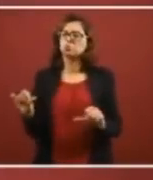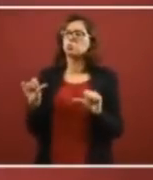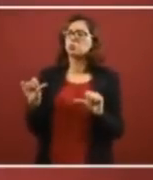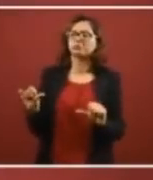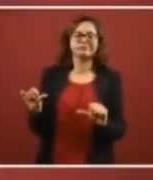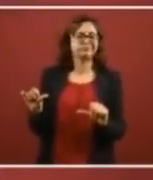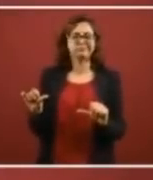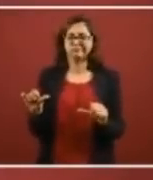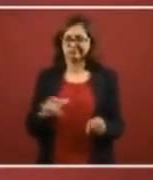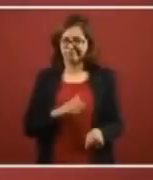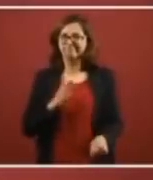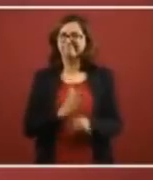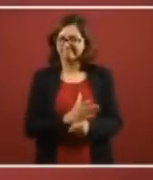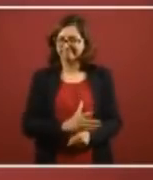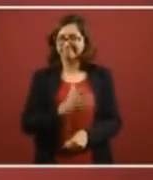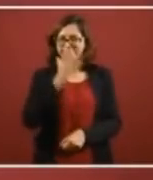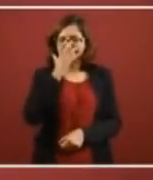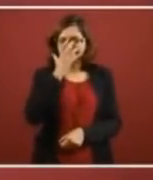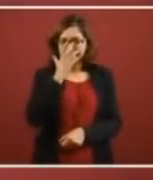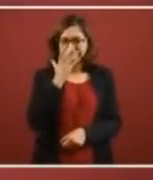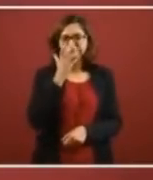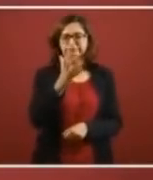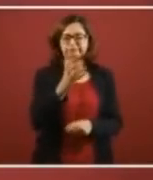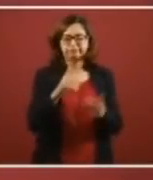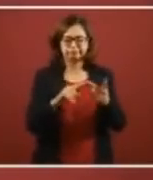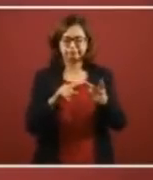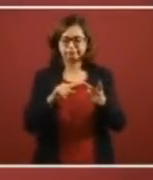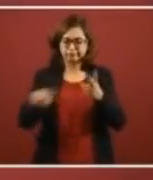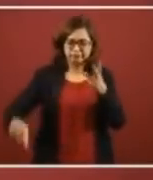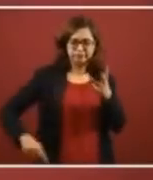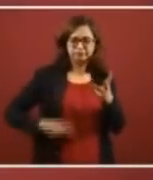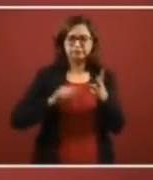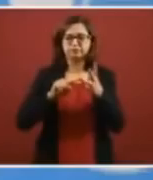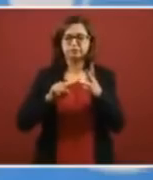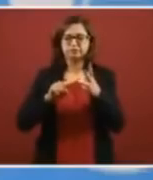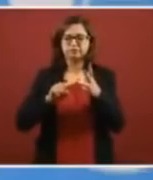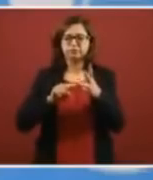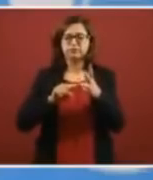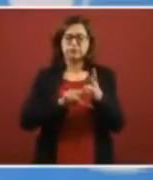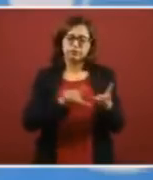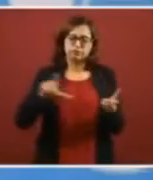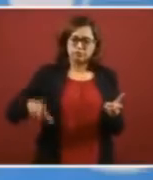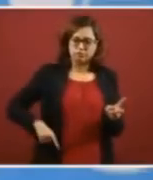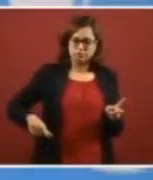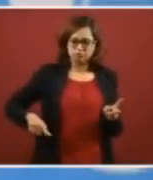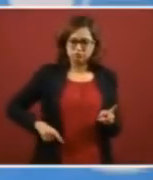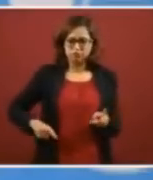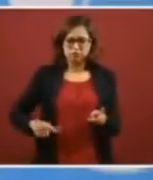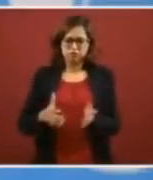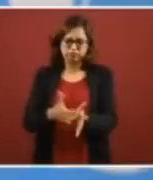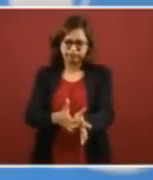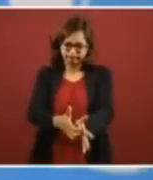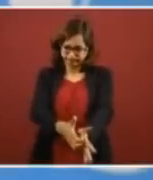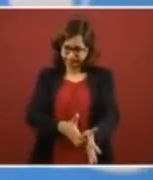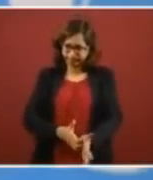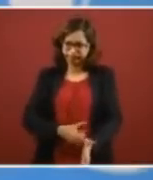Y le sumamos hacer un gobierno austero,